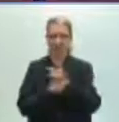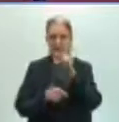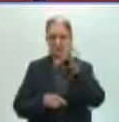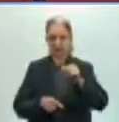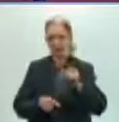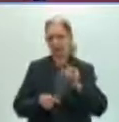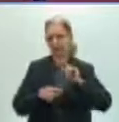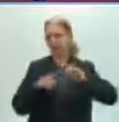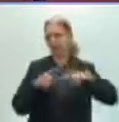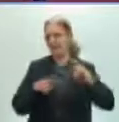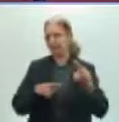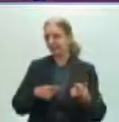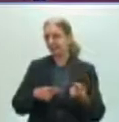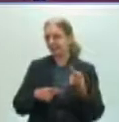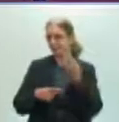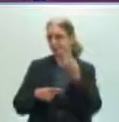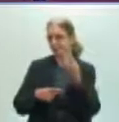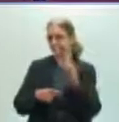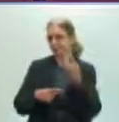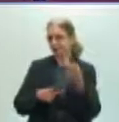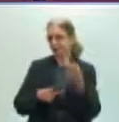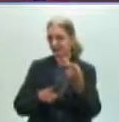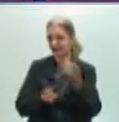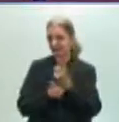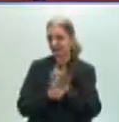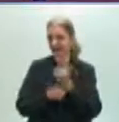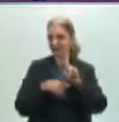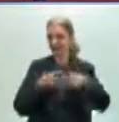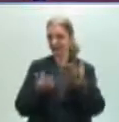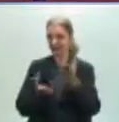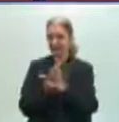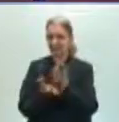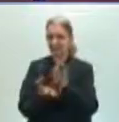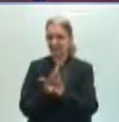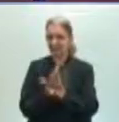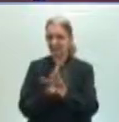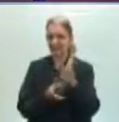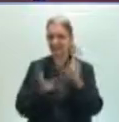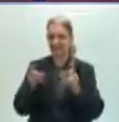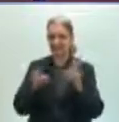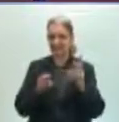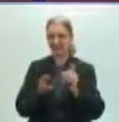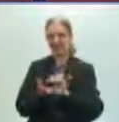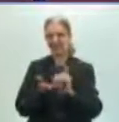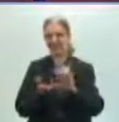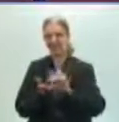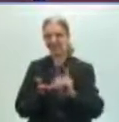un próximo encuentro para seguir trabajando con la estadística descriptiva.